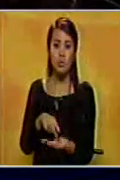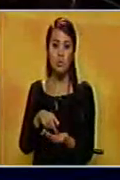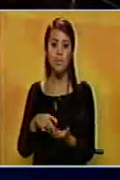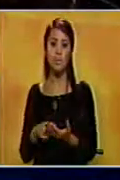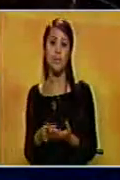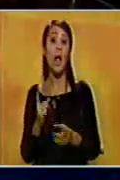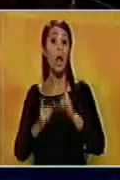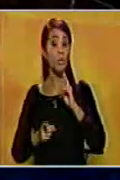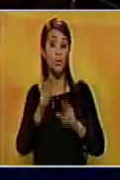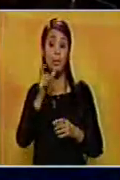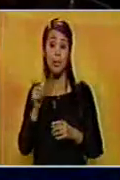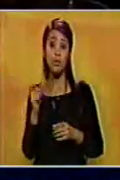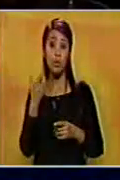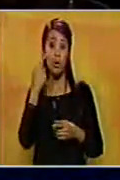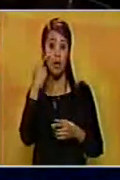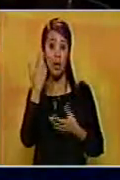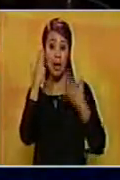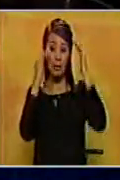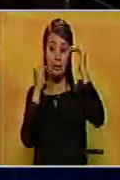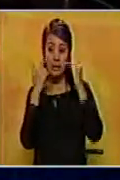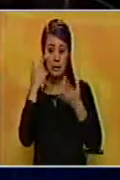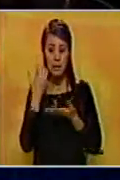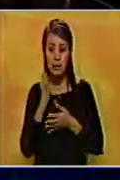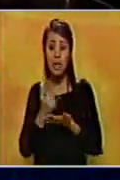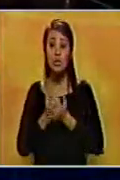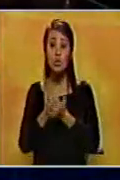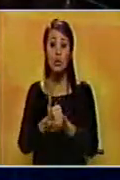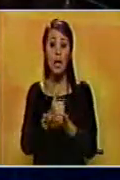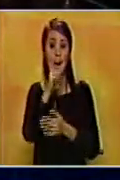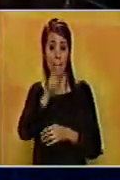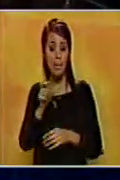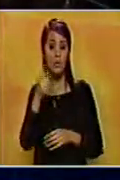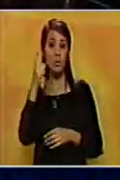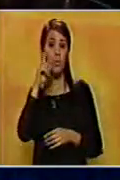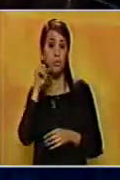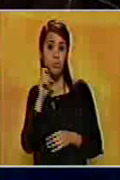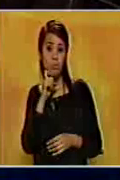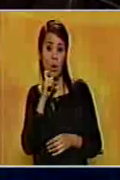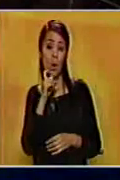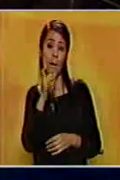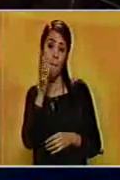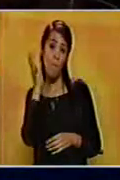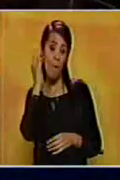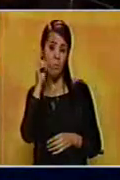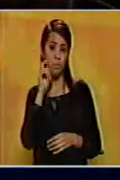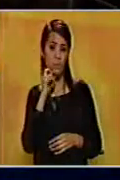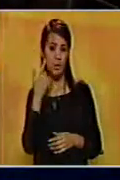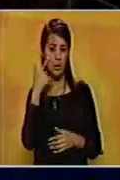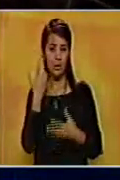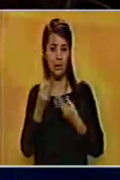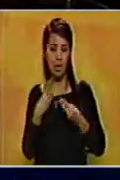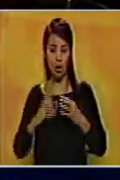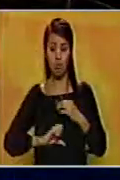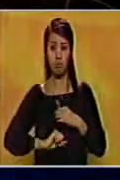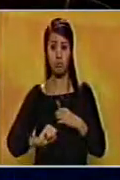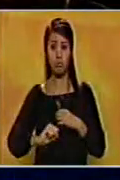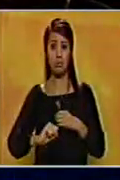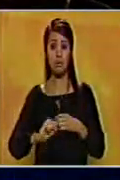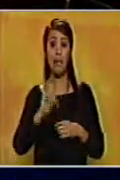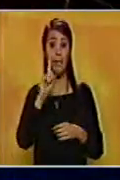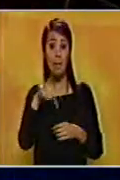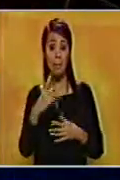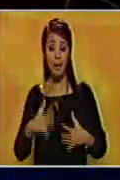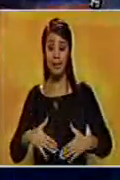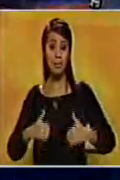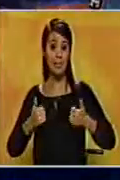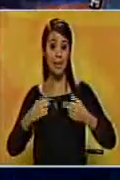ha tocado atender mujeres embarazadas, atender partos, ver cómo ellos salvan vida,